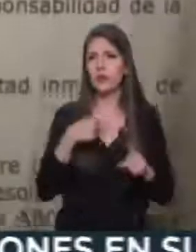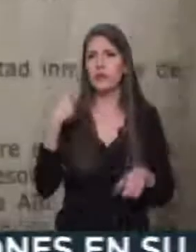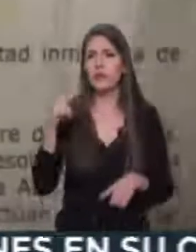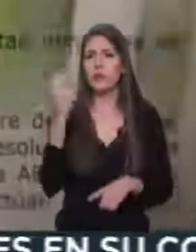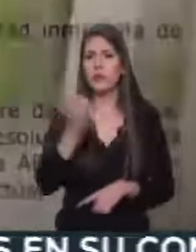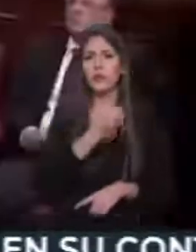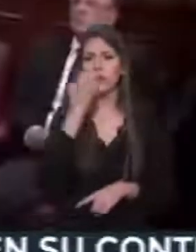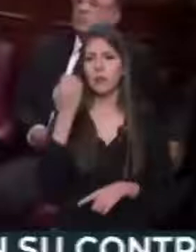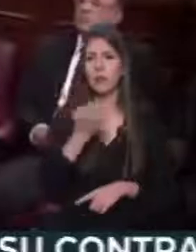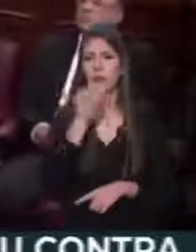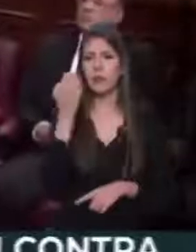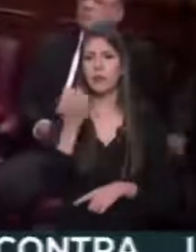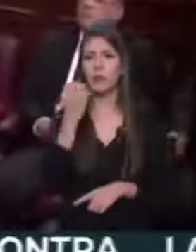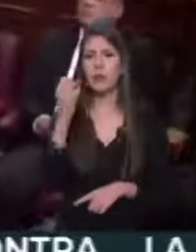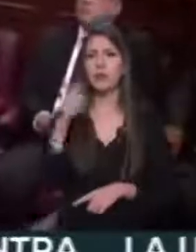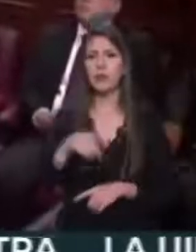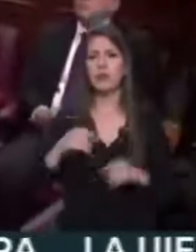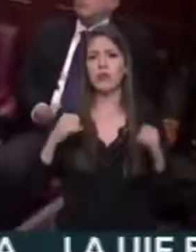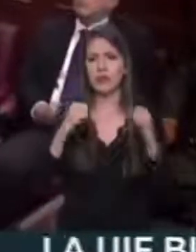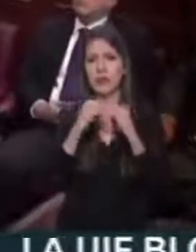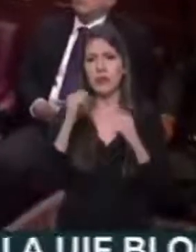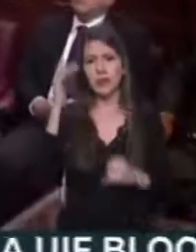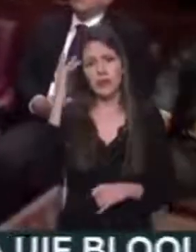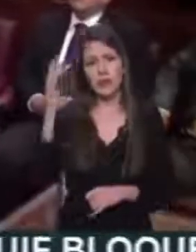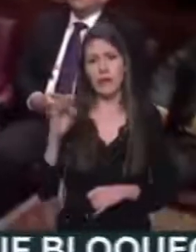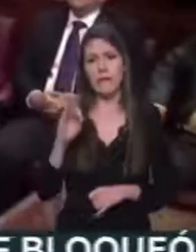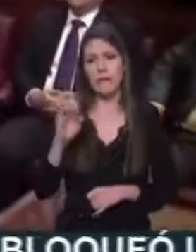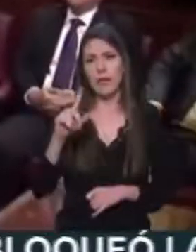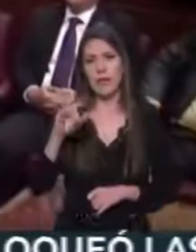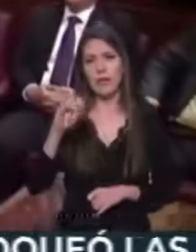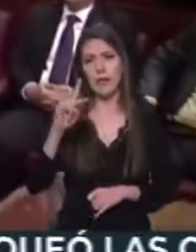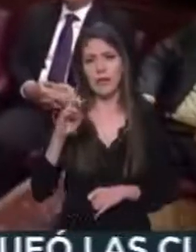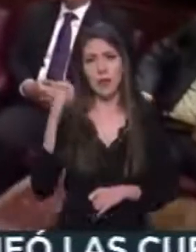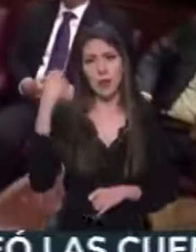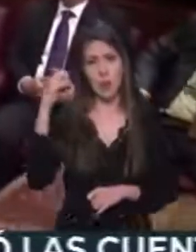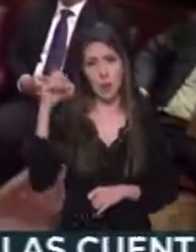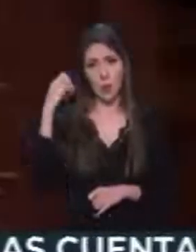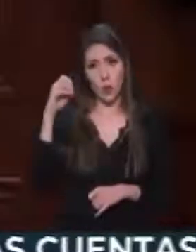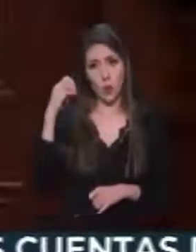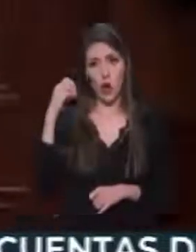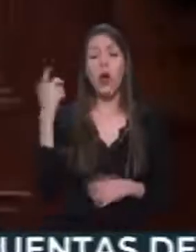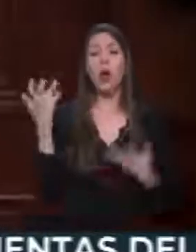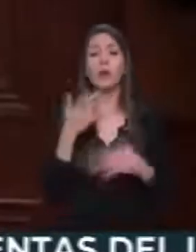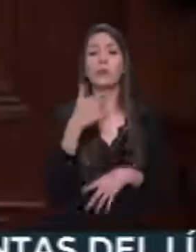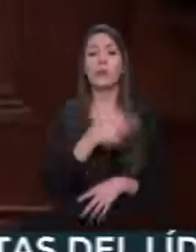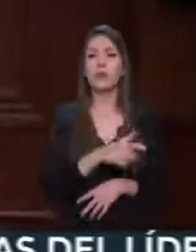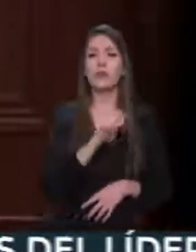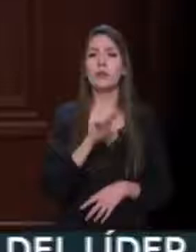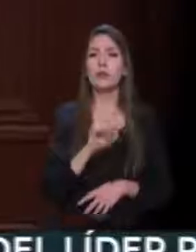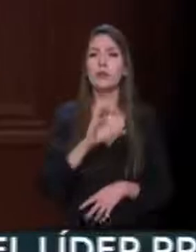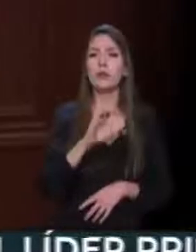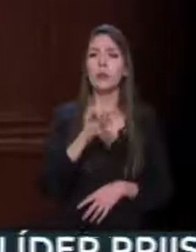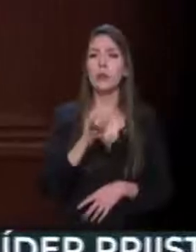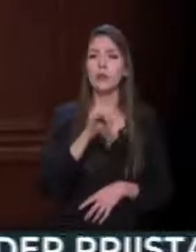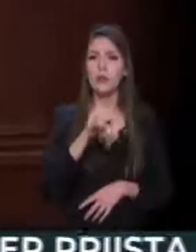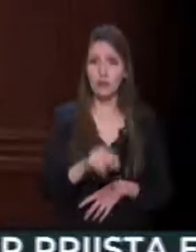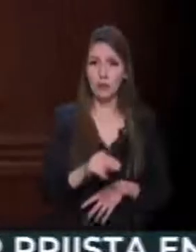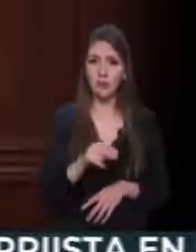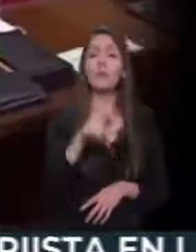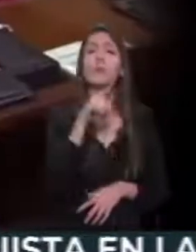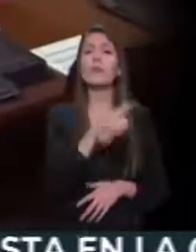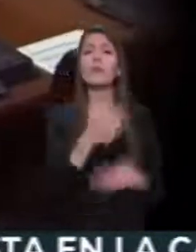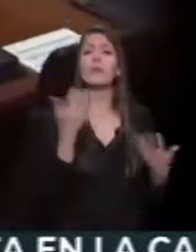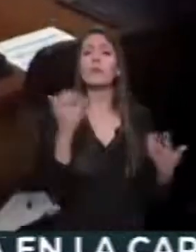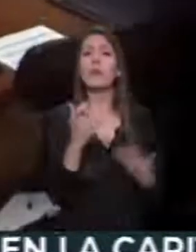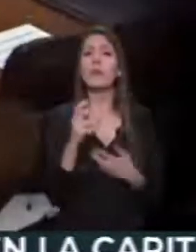San Felipe de Oaxaca, atraído por la Suprema Corte de Justicia de la Nación, suscitó en los ministros lo que